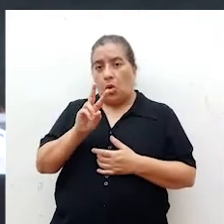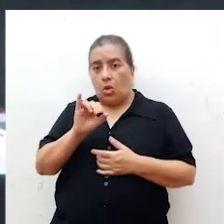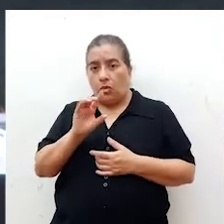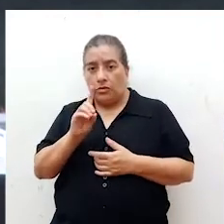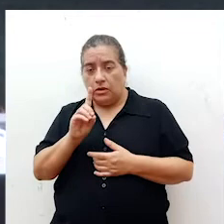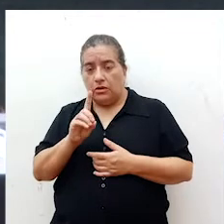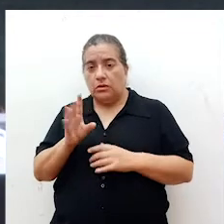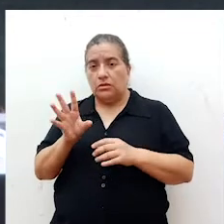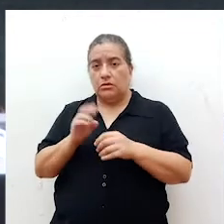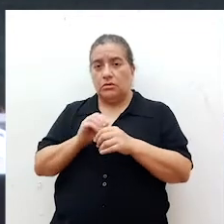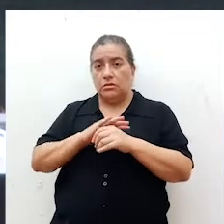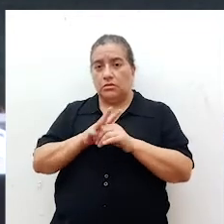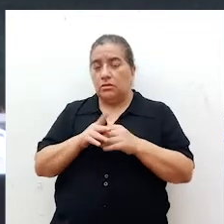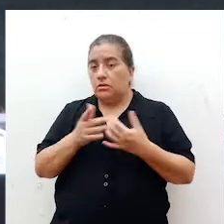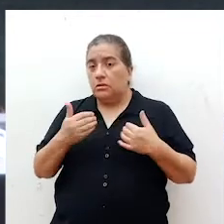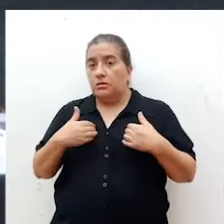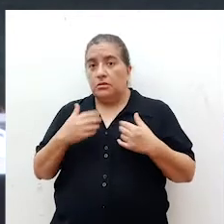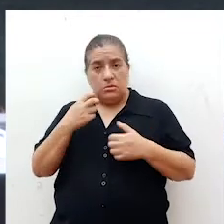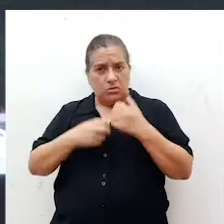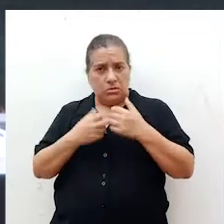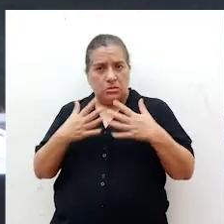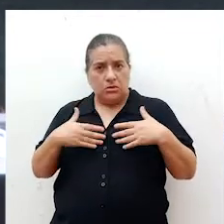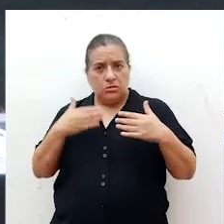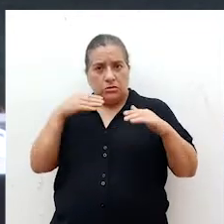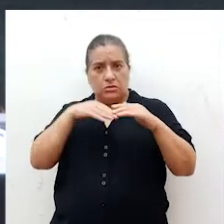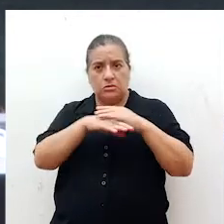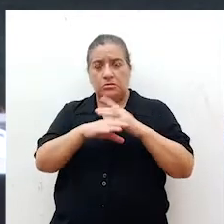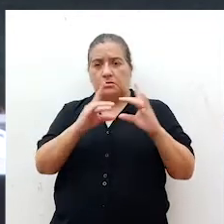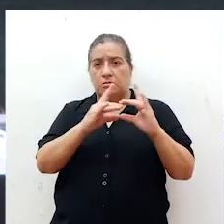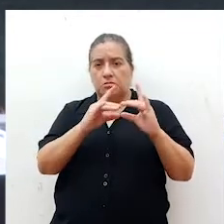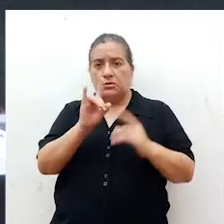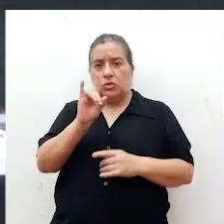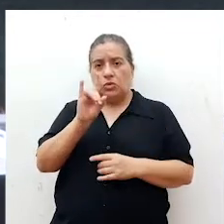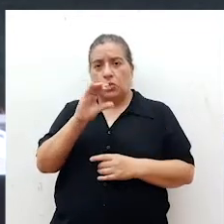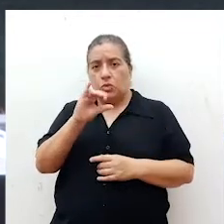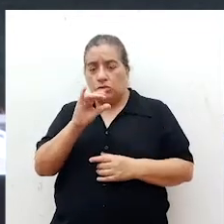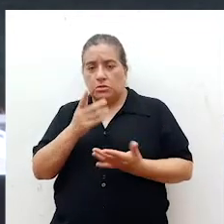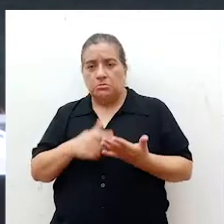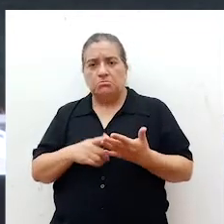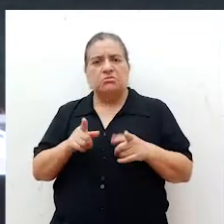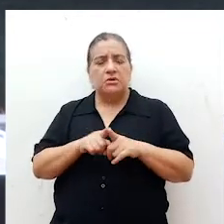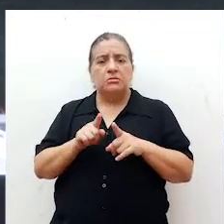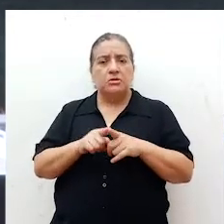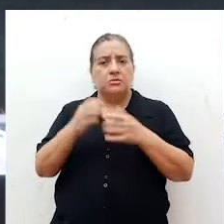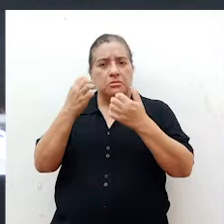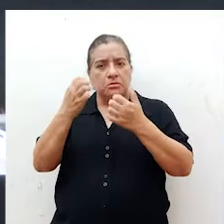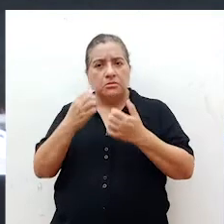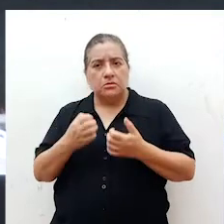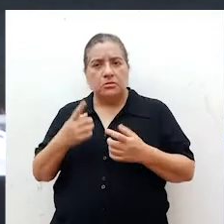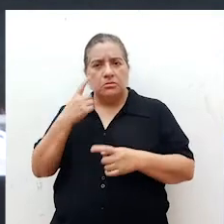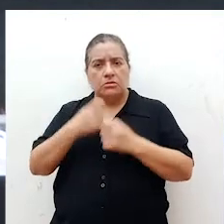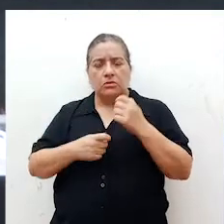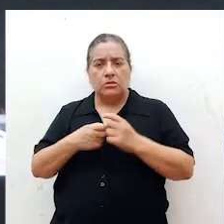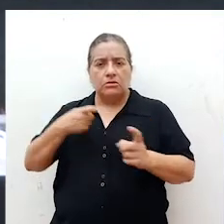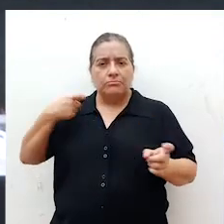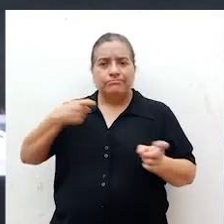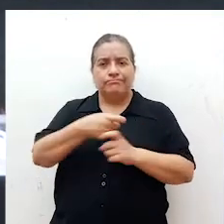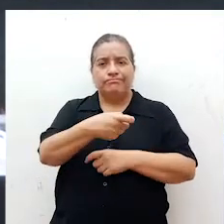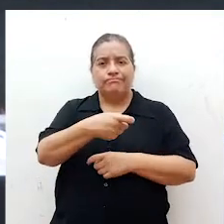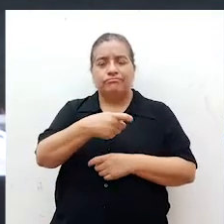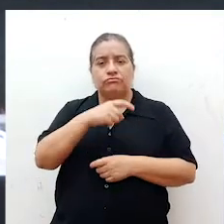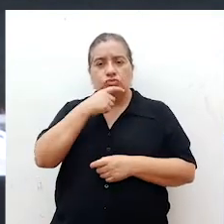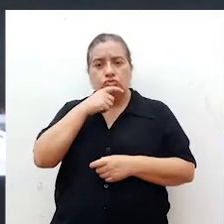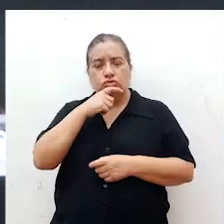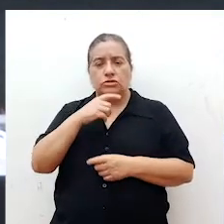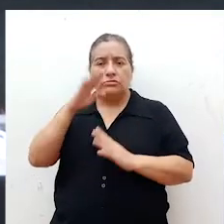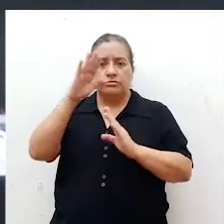son COVID tienen problemas para tener acceso a una cama UCI. Y en tercer lugar, ¿qué balance se hace en cuanto